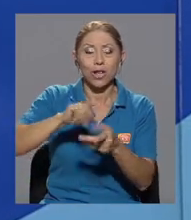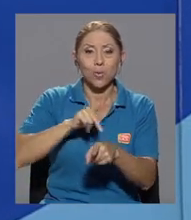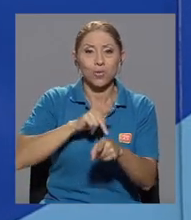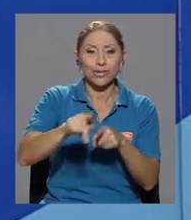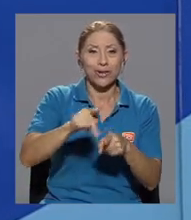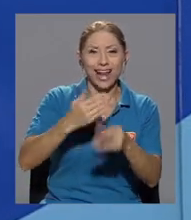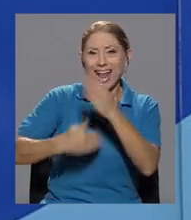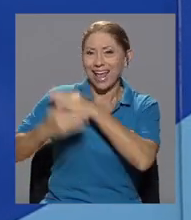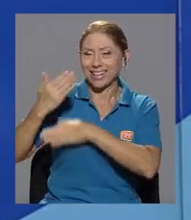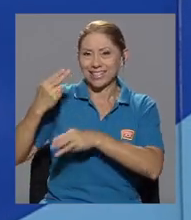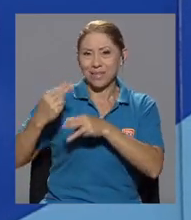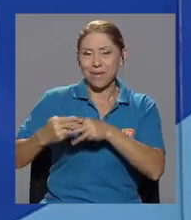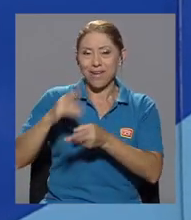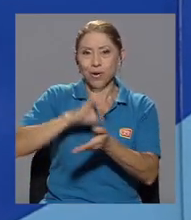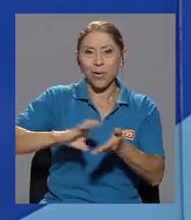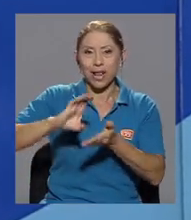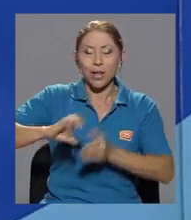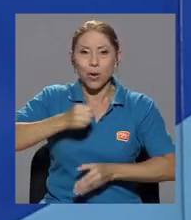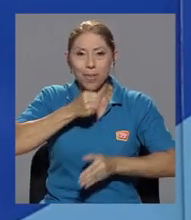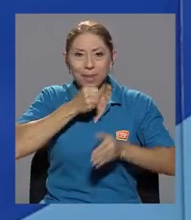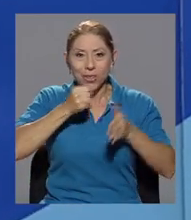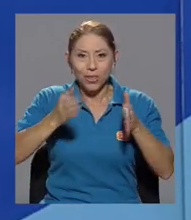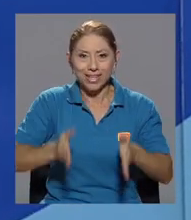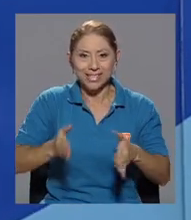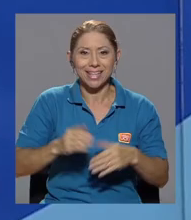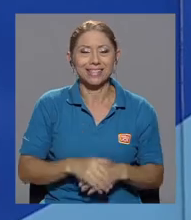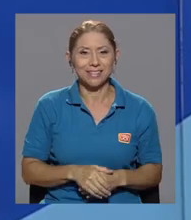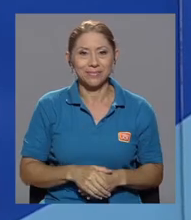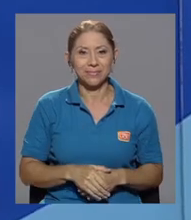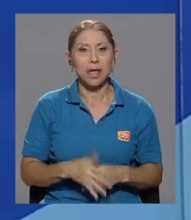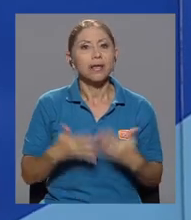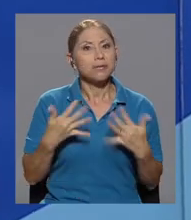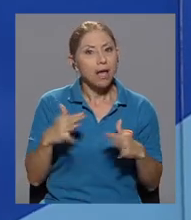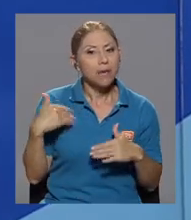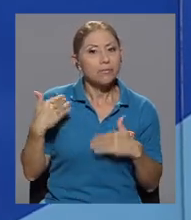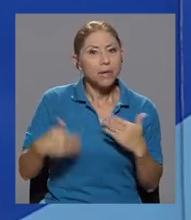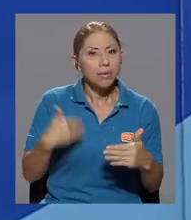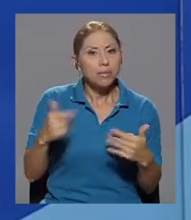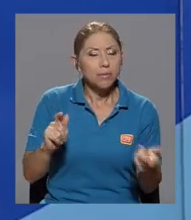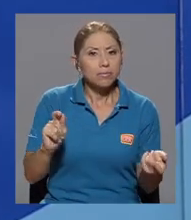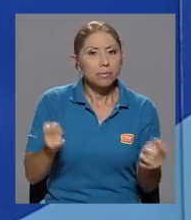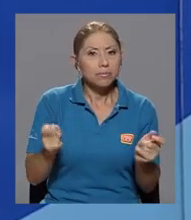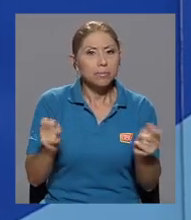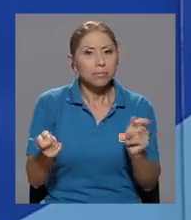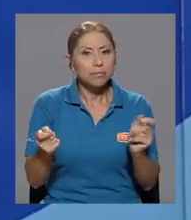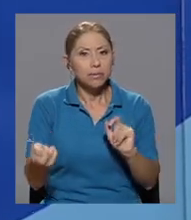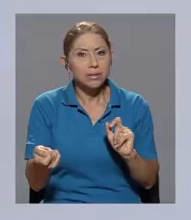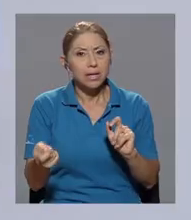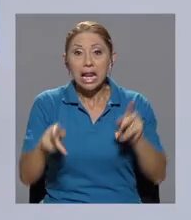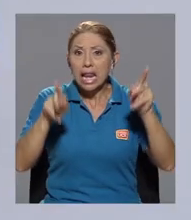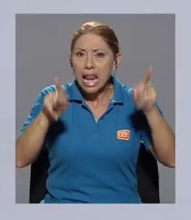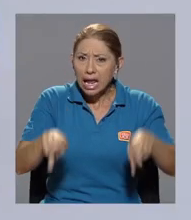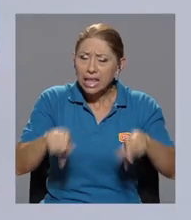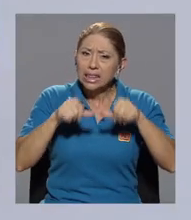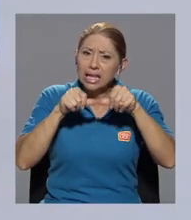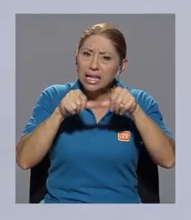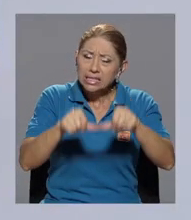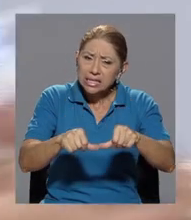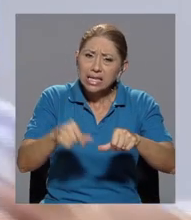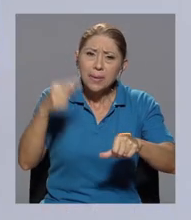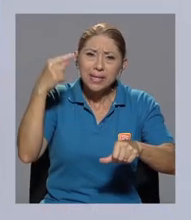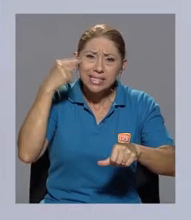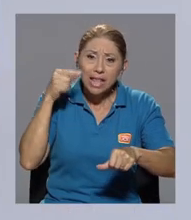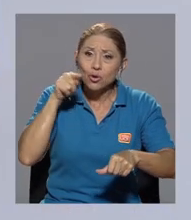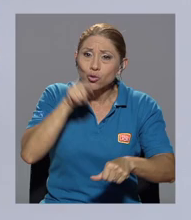llamaba colegio de periodistas esto ayudó cambiando verdad porque la gente sigue de alguna manera pensando que la universidad va si estudias